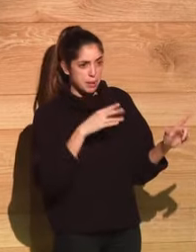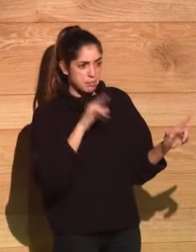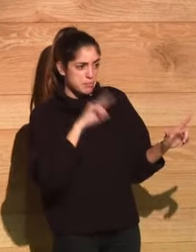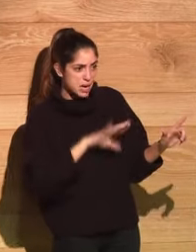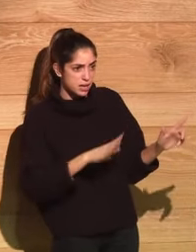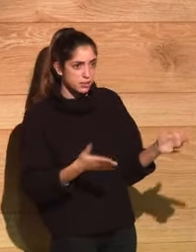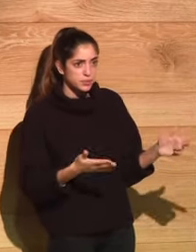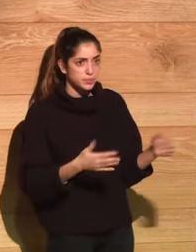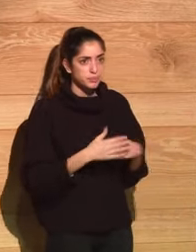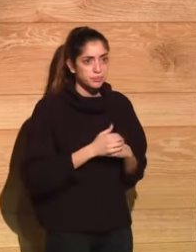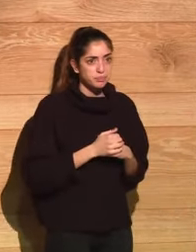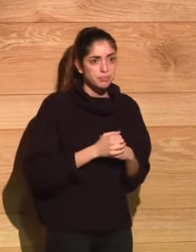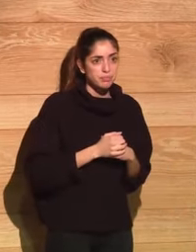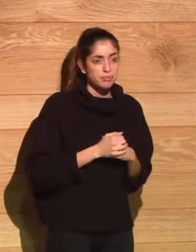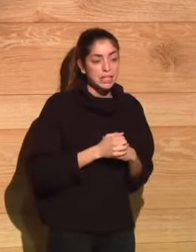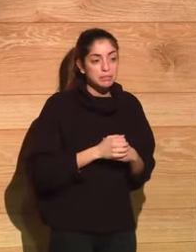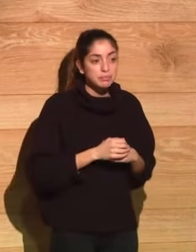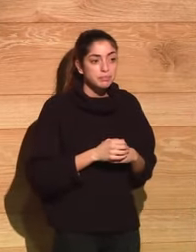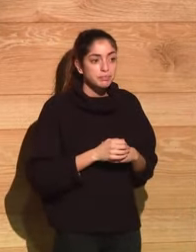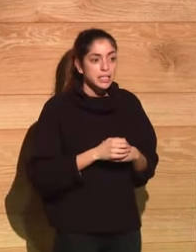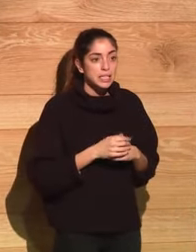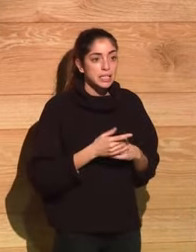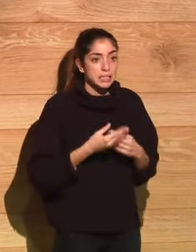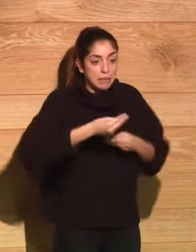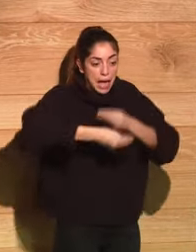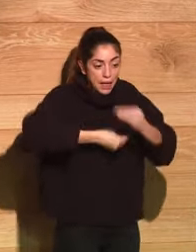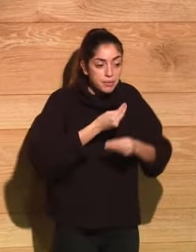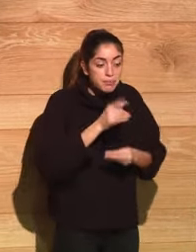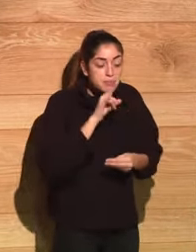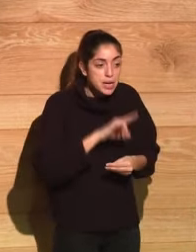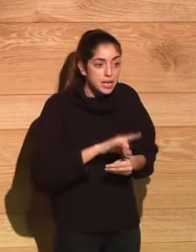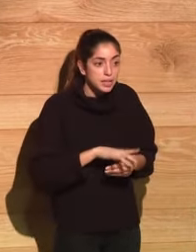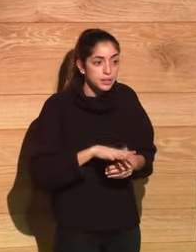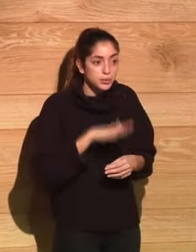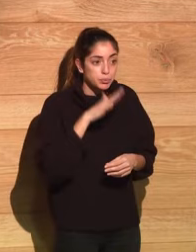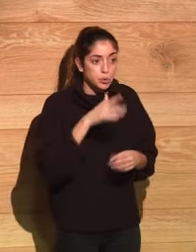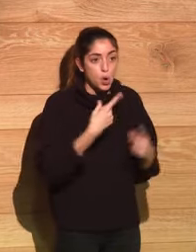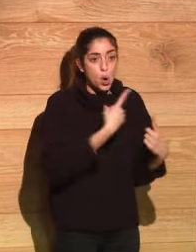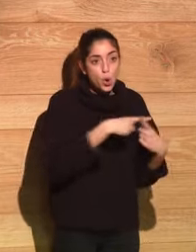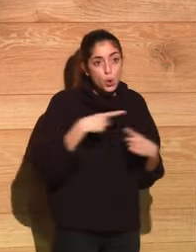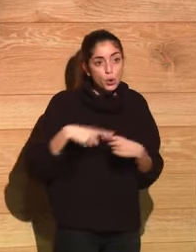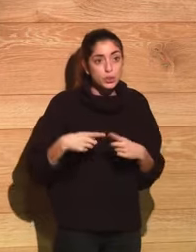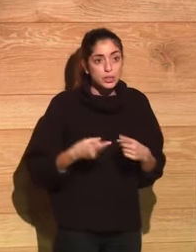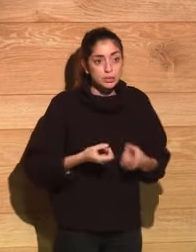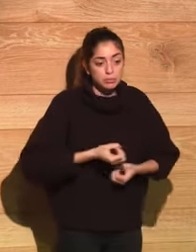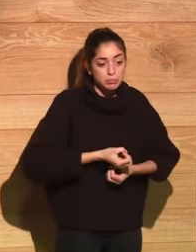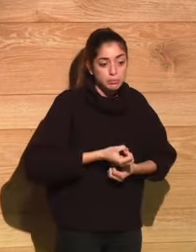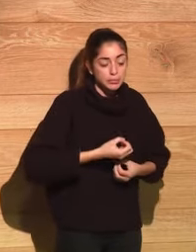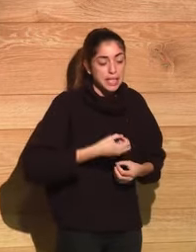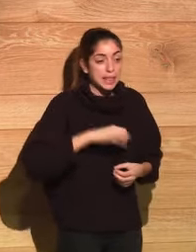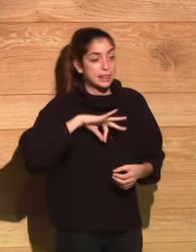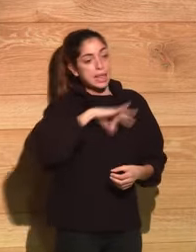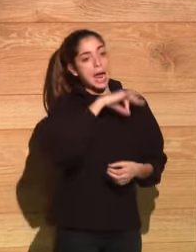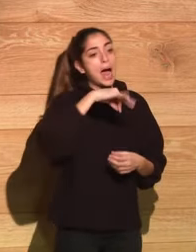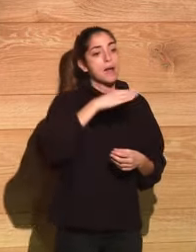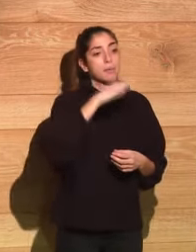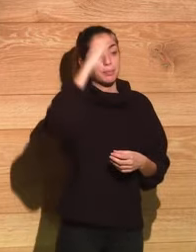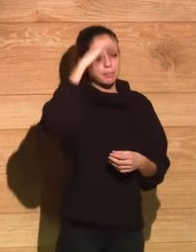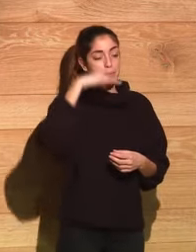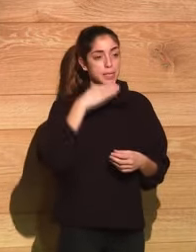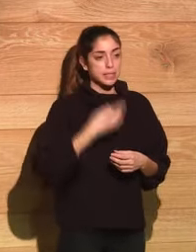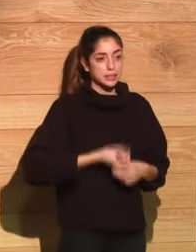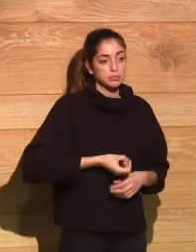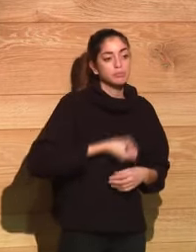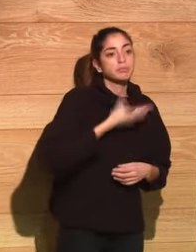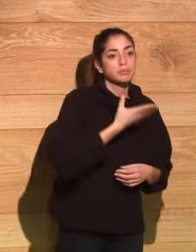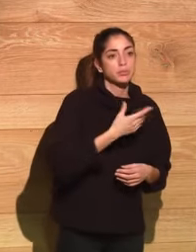pensar, como ustedes saben. Es las cosas que salen más fluidamente, ¿no? Del alma paterna. O sea, qué mal lo estoy haciendo.